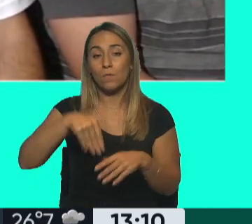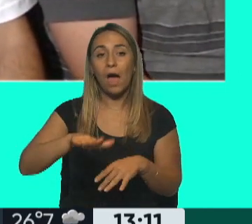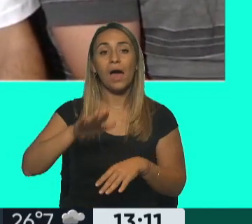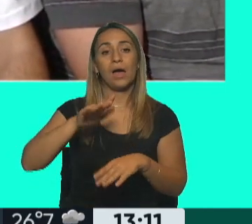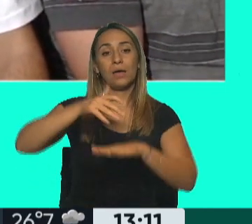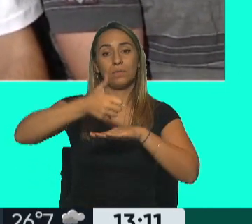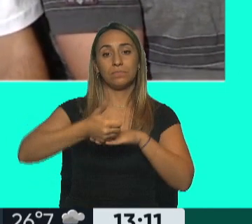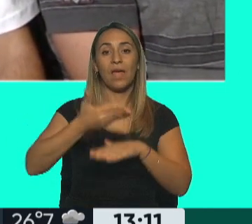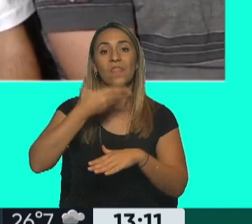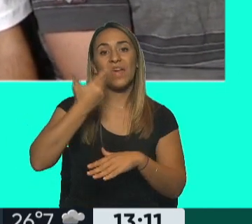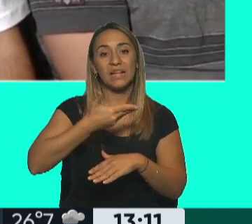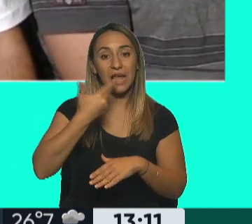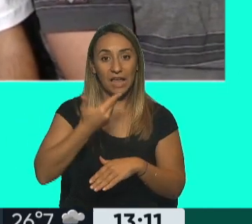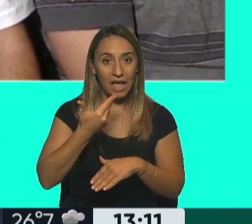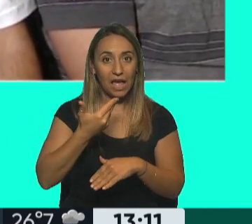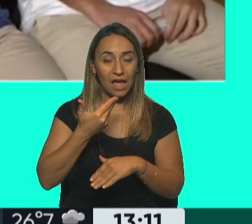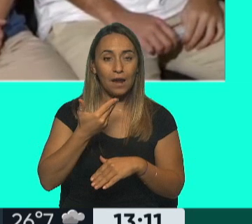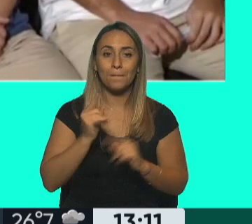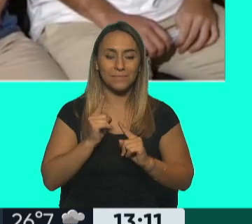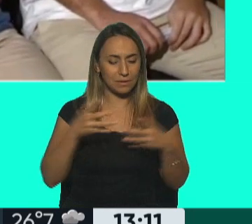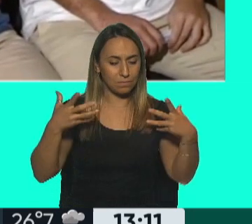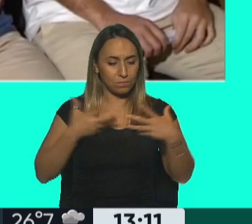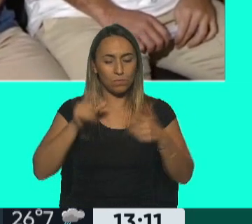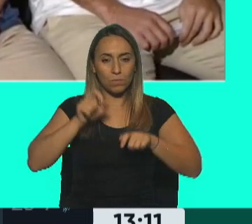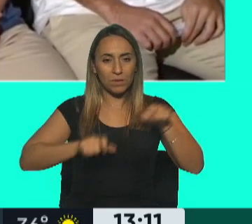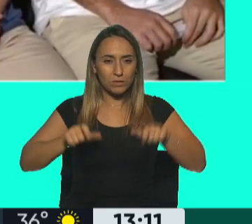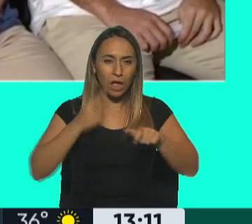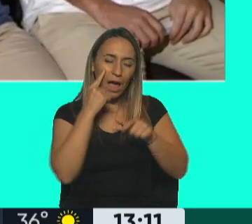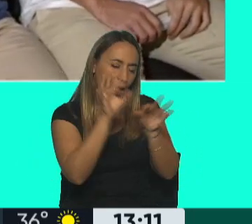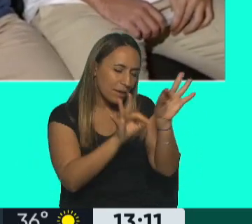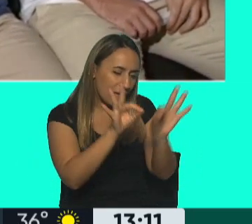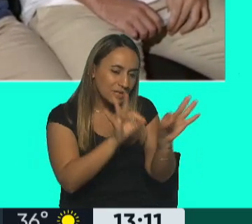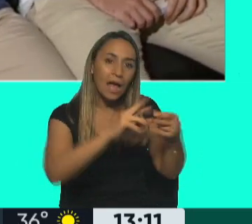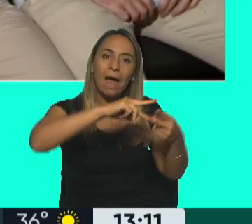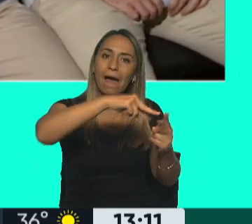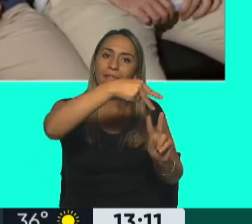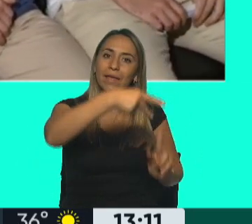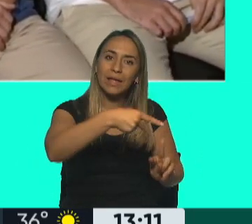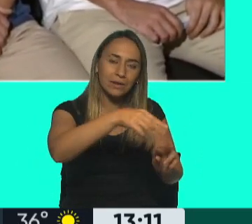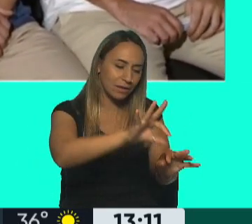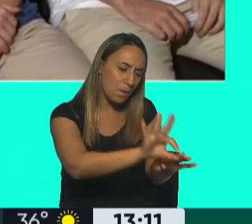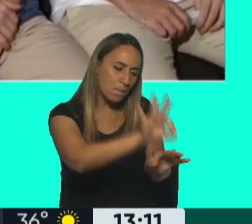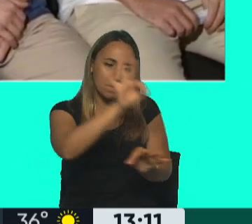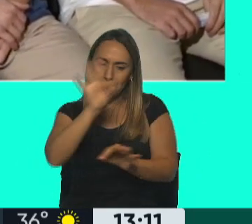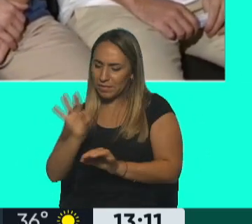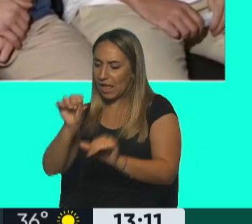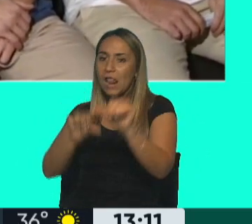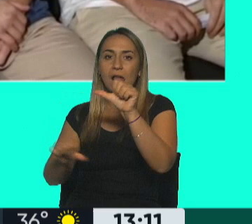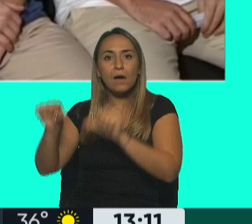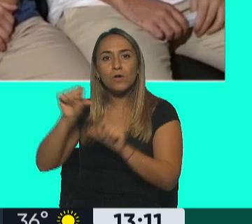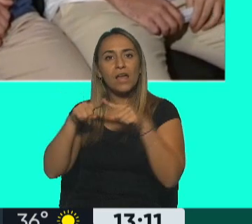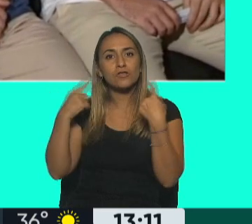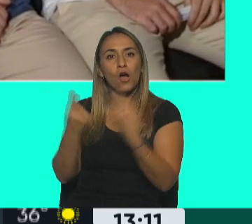declaración personas que analizaron ese cotejo de ADN en el laboratorio o sea luego de que esas prendas fueron